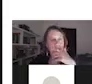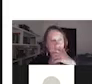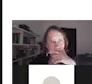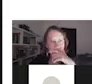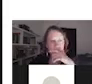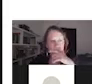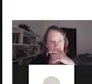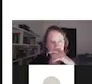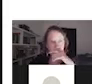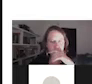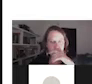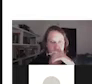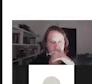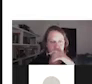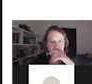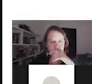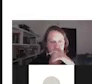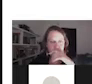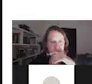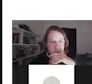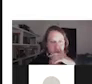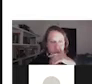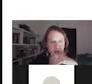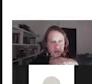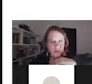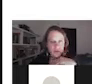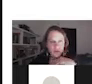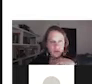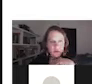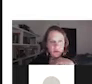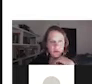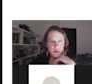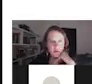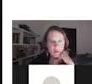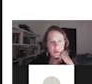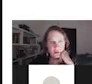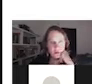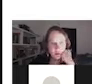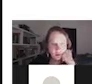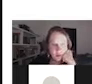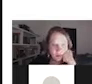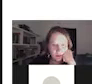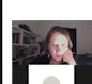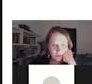Tantix Muertix. Podemos escuchar las voces de la tierra que nos llaman,